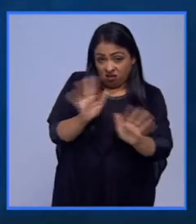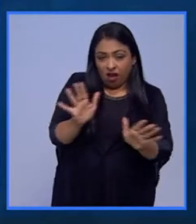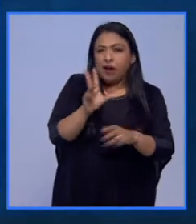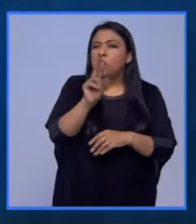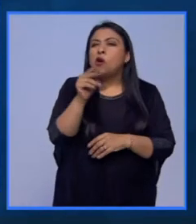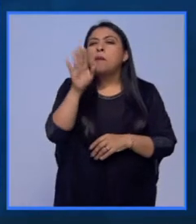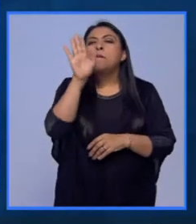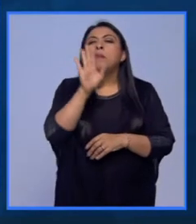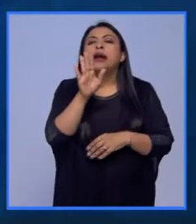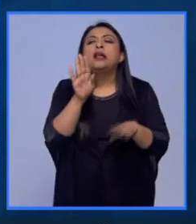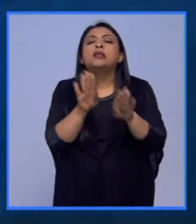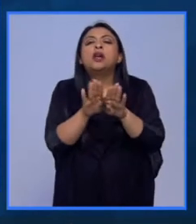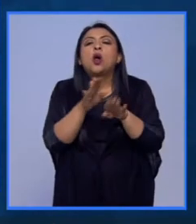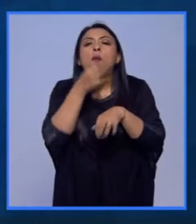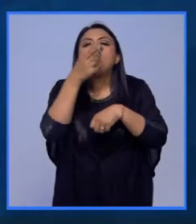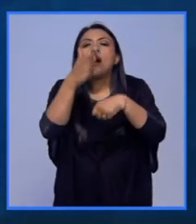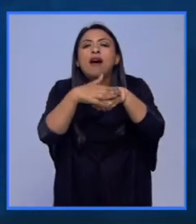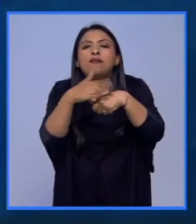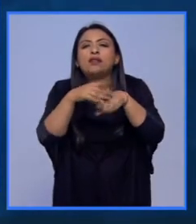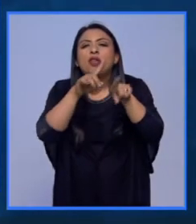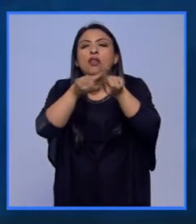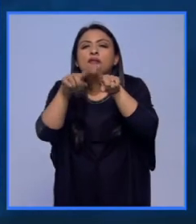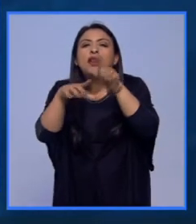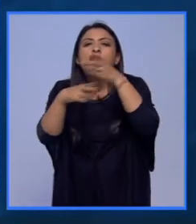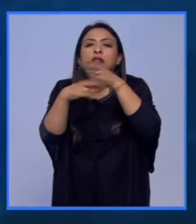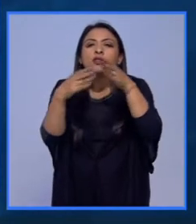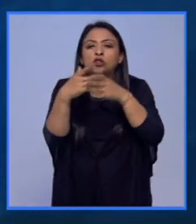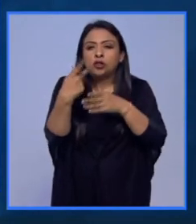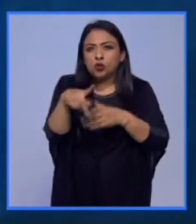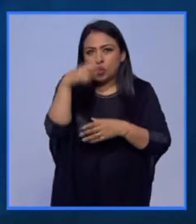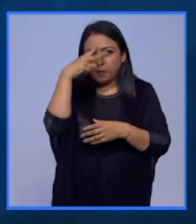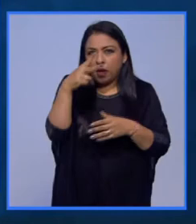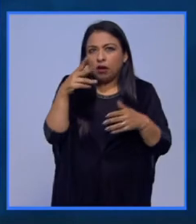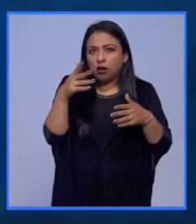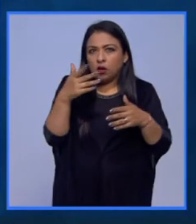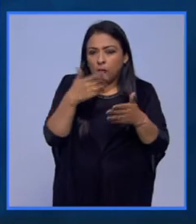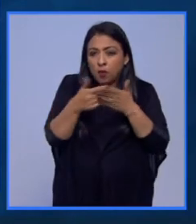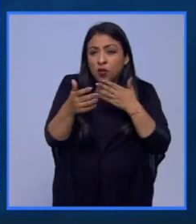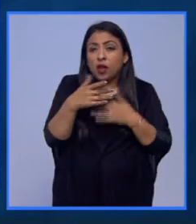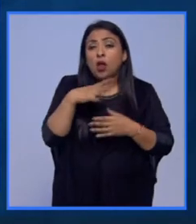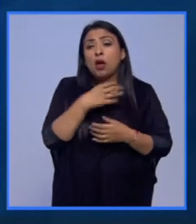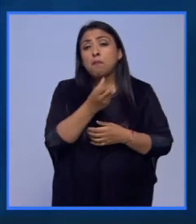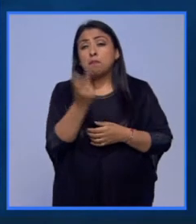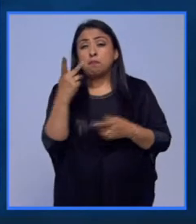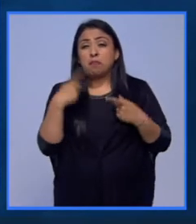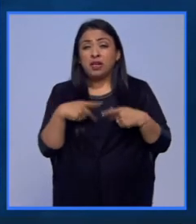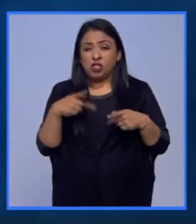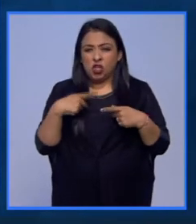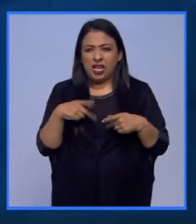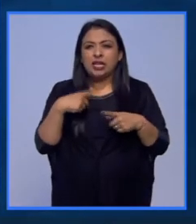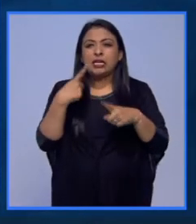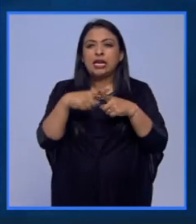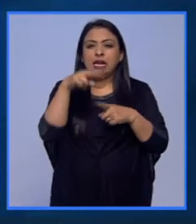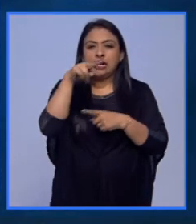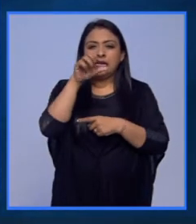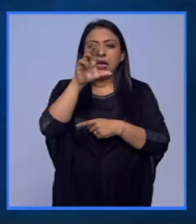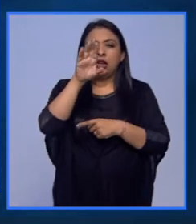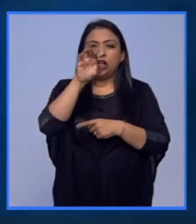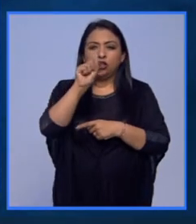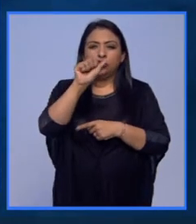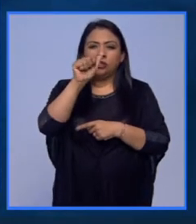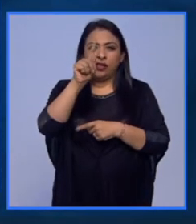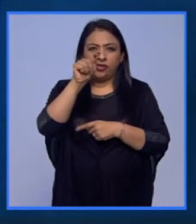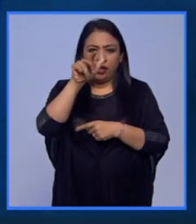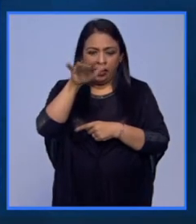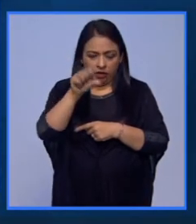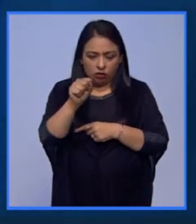un preludio de muchas cosas que pasan en el México actual, porque aparecen unos personajes siniestros que son los narcosatánicos. Sí, sí, que,